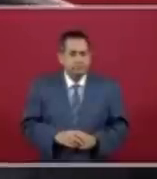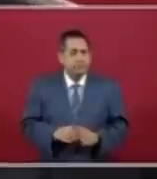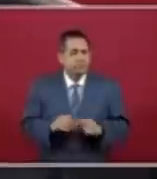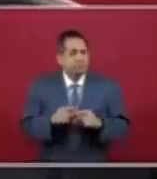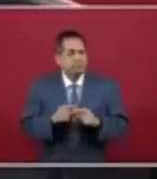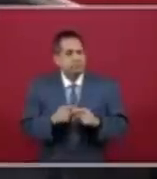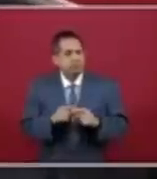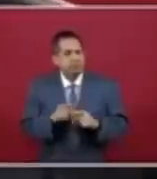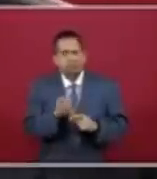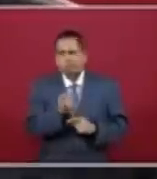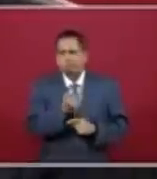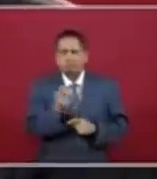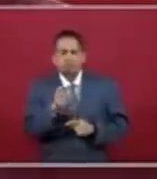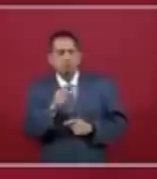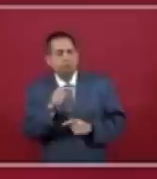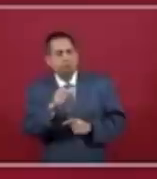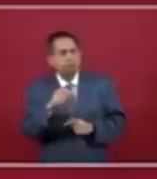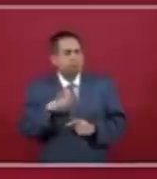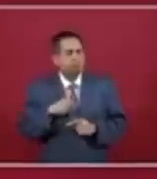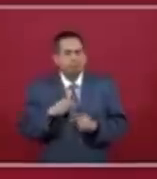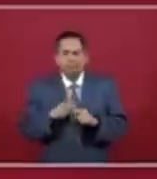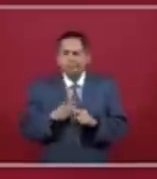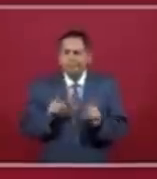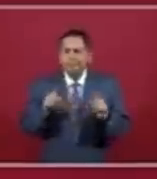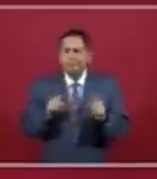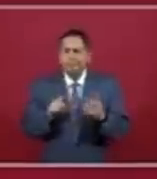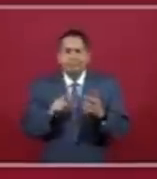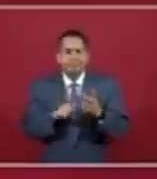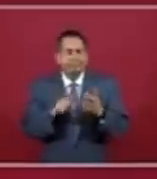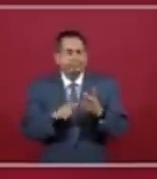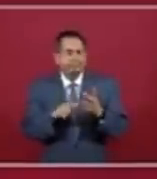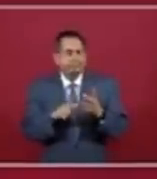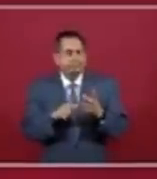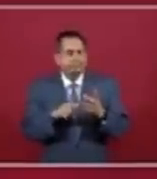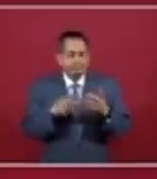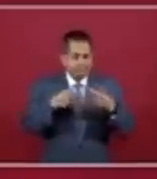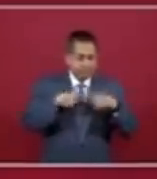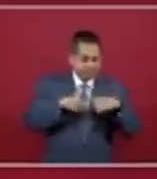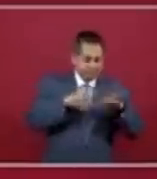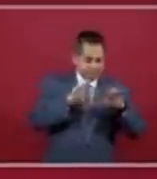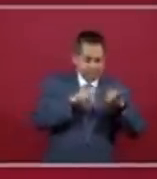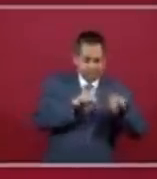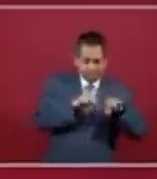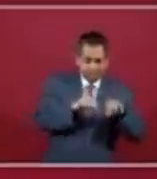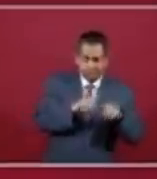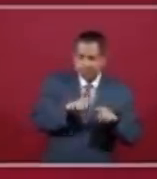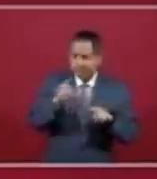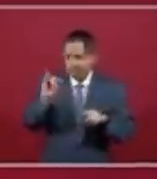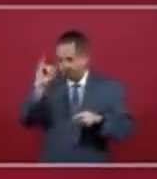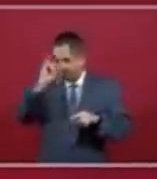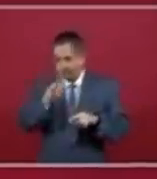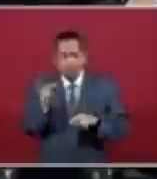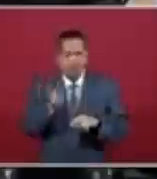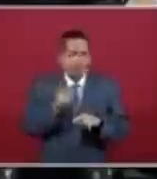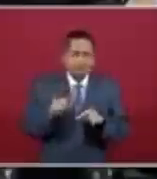diferencias entre obreros y